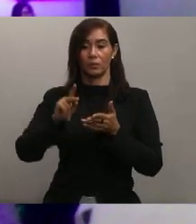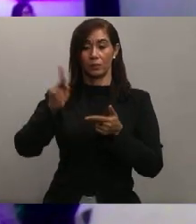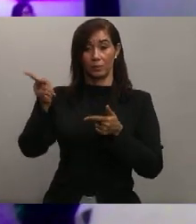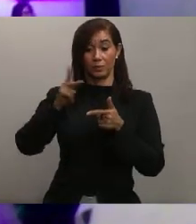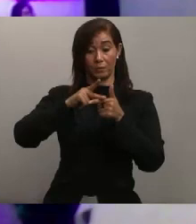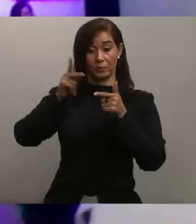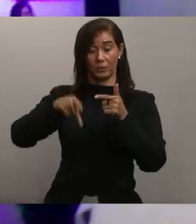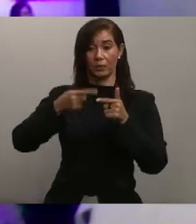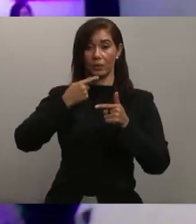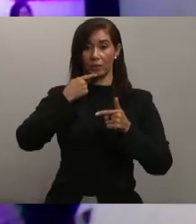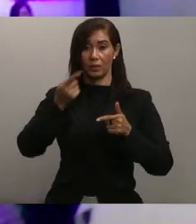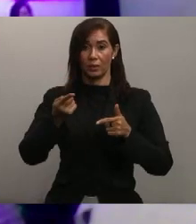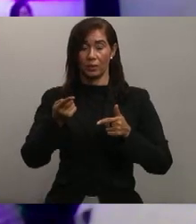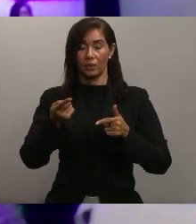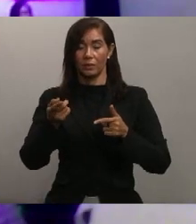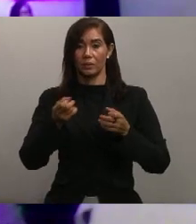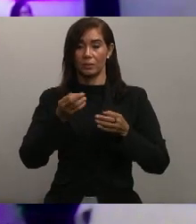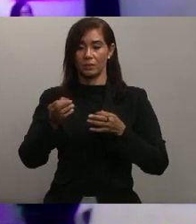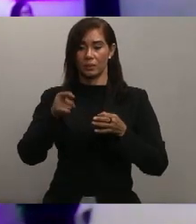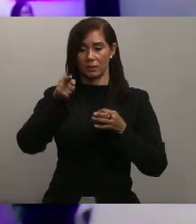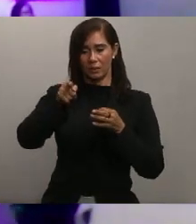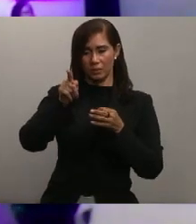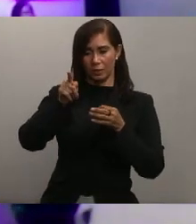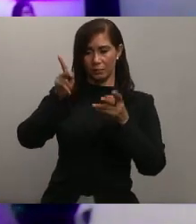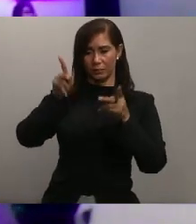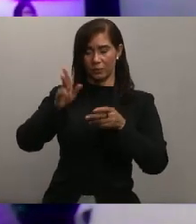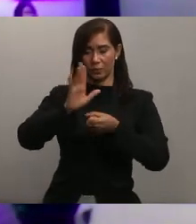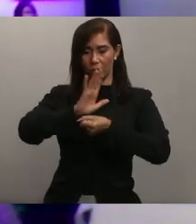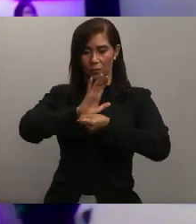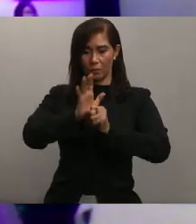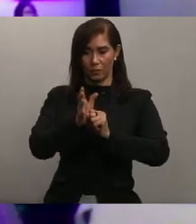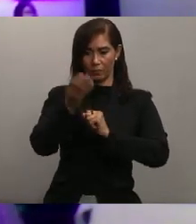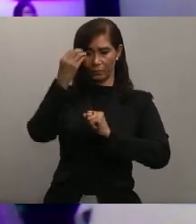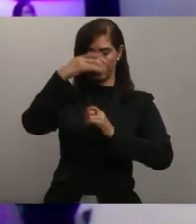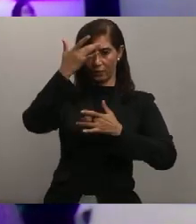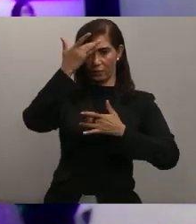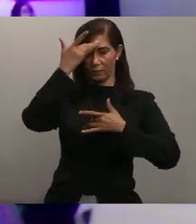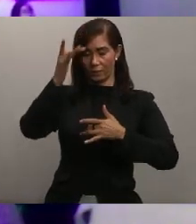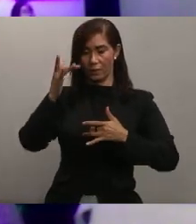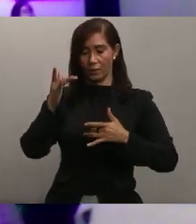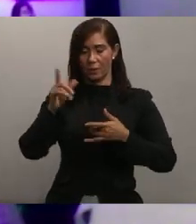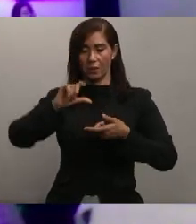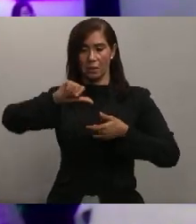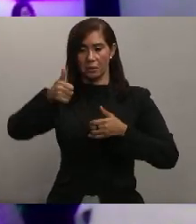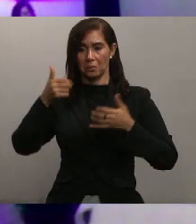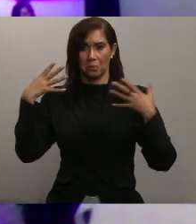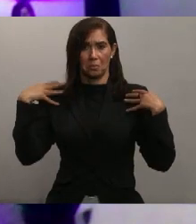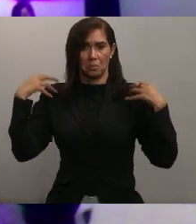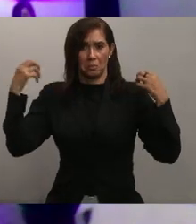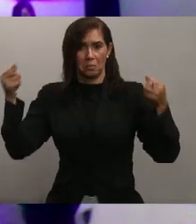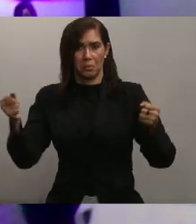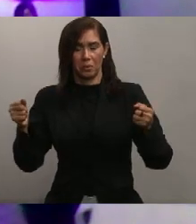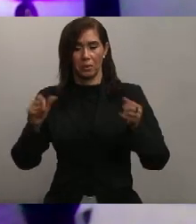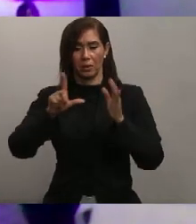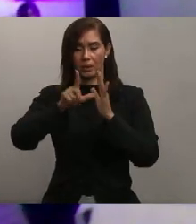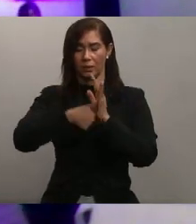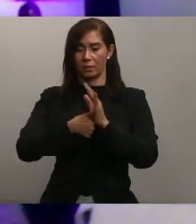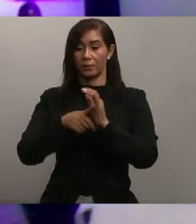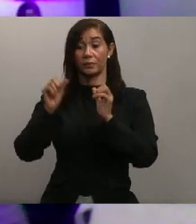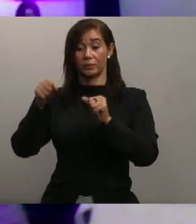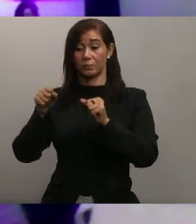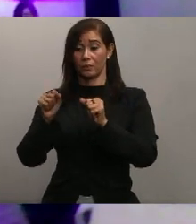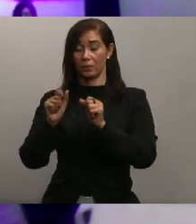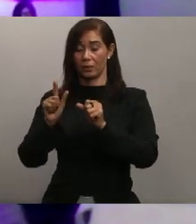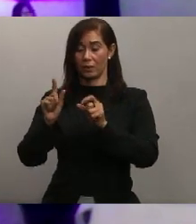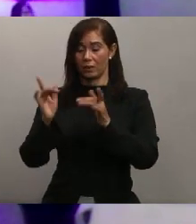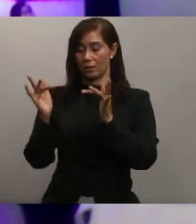afirman, otros, que esas personas que han tenido el virus, luego de salir negativos, pueden seguir infectando a más gentes